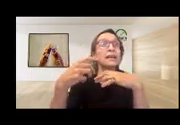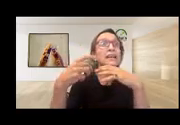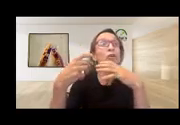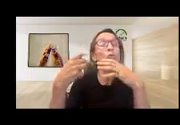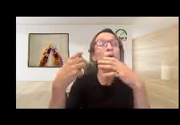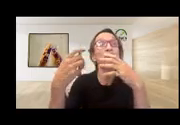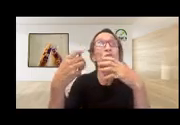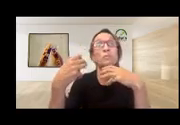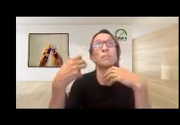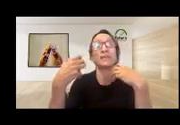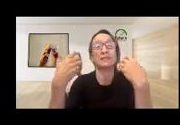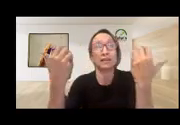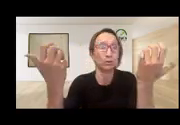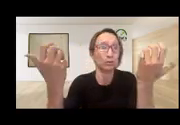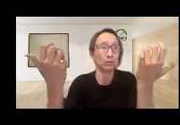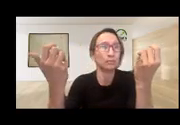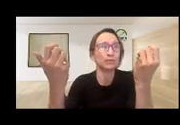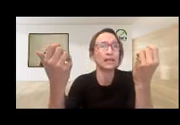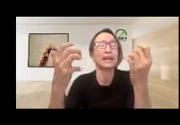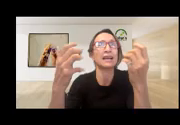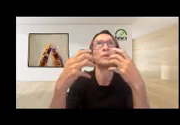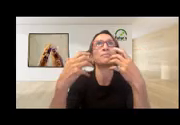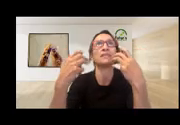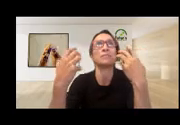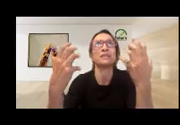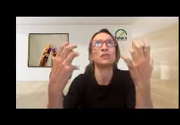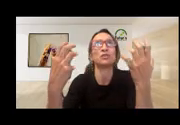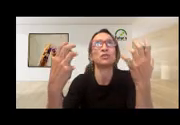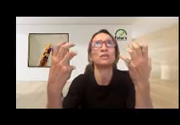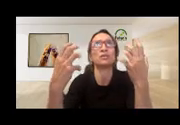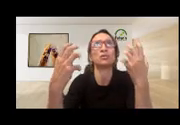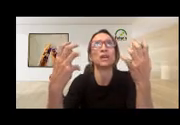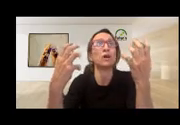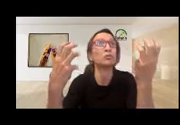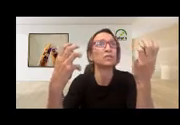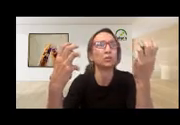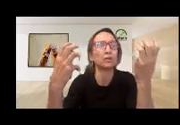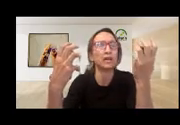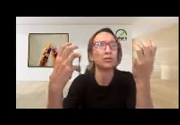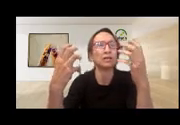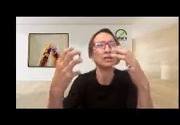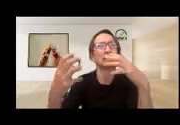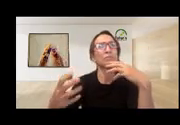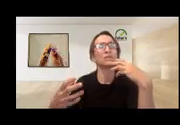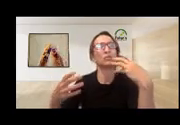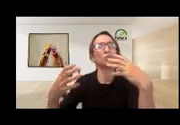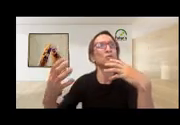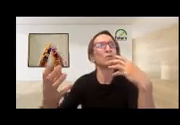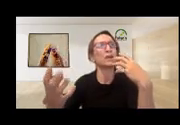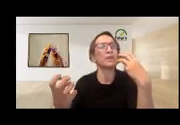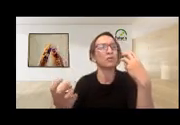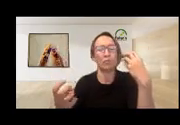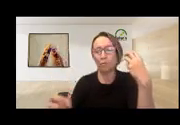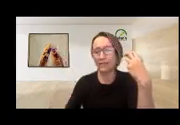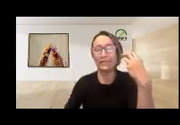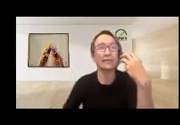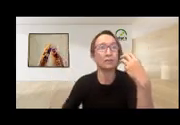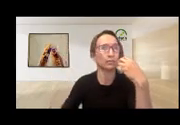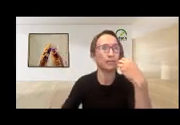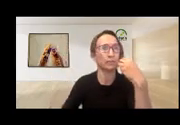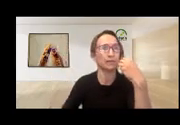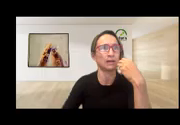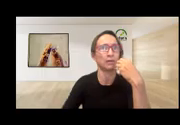mojados y los huesos pesados, ¿verdad? Cada vez más pesados, porque si yo tengo algo saturado, pues todo se vuelve